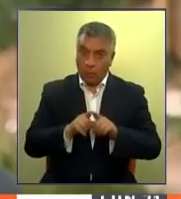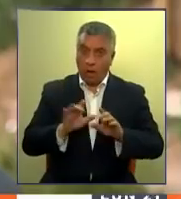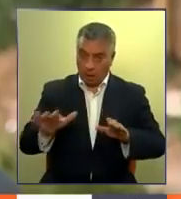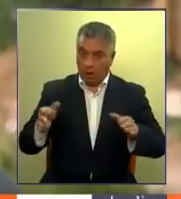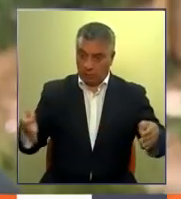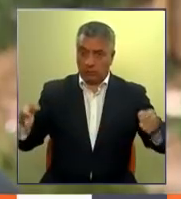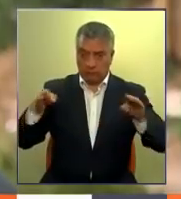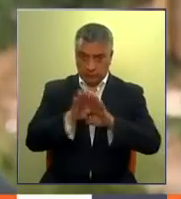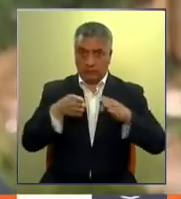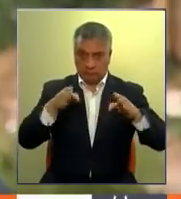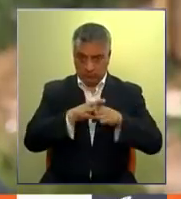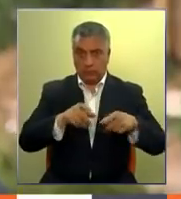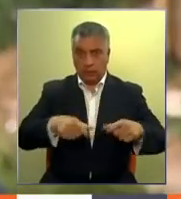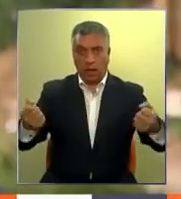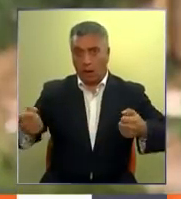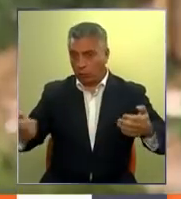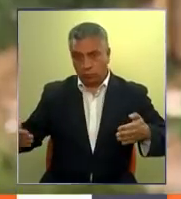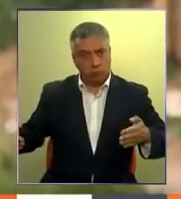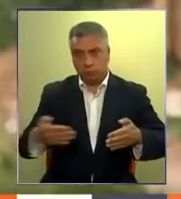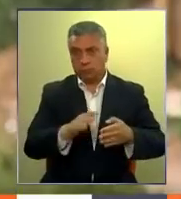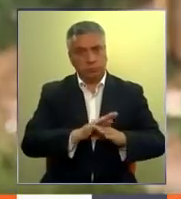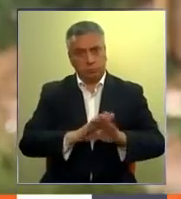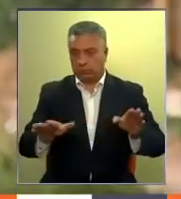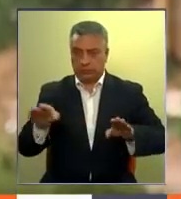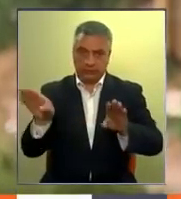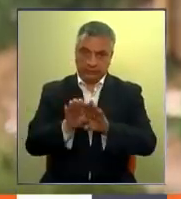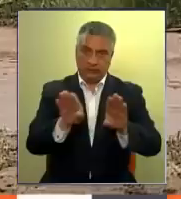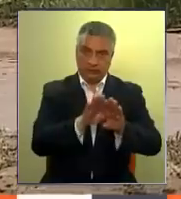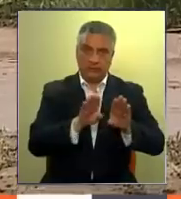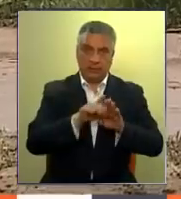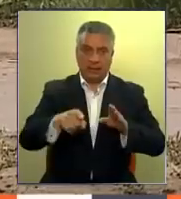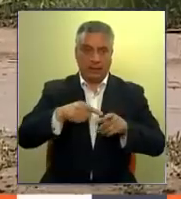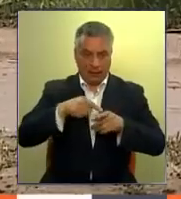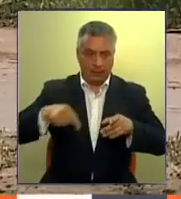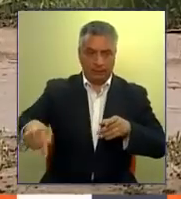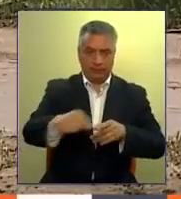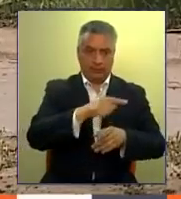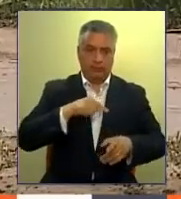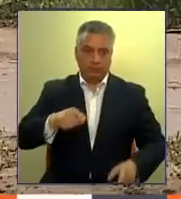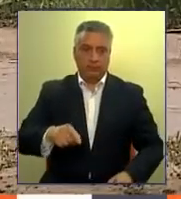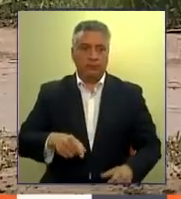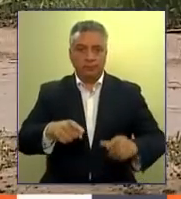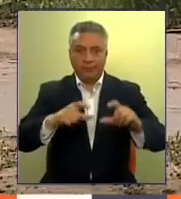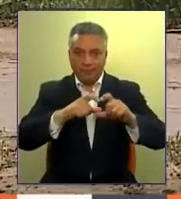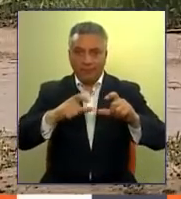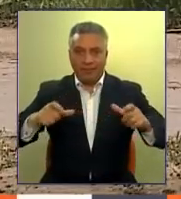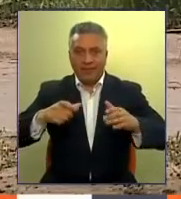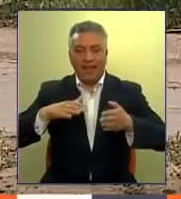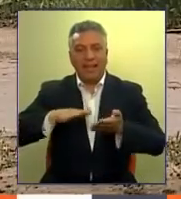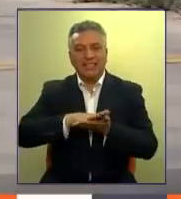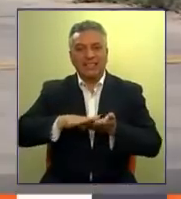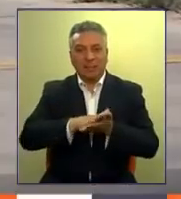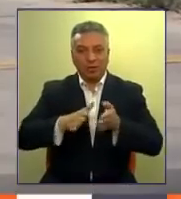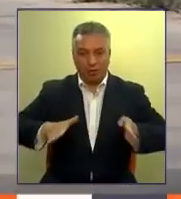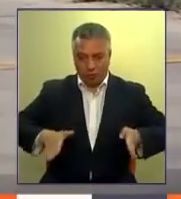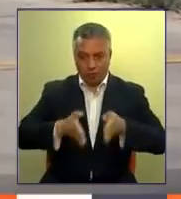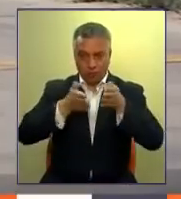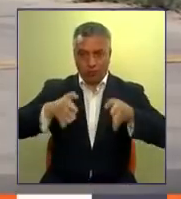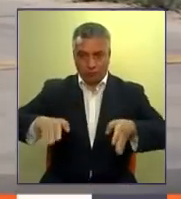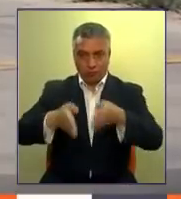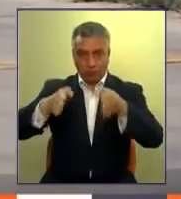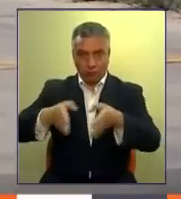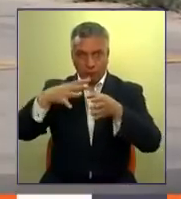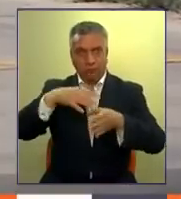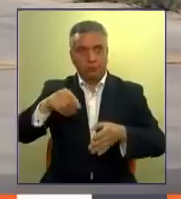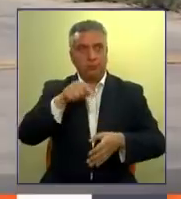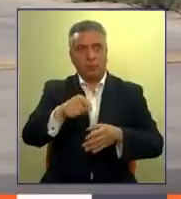el ingreso de los vehículos hacia el éxito y horacio propiamente tal barreras new yersey de hormigón que fueron puestas hace poco en una de las